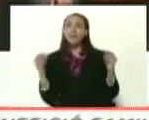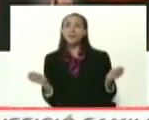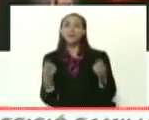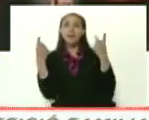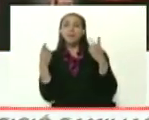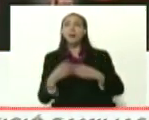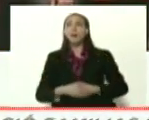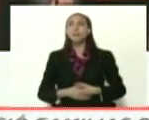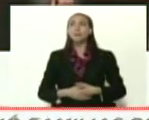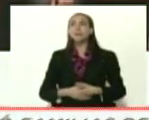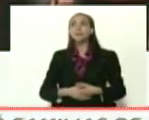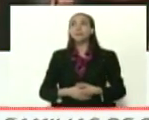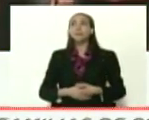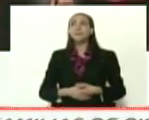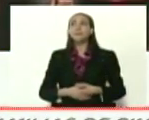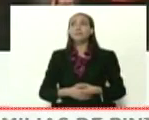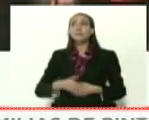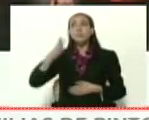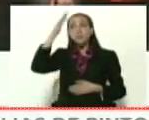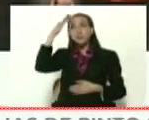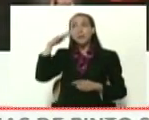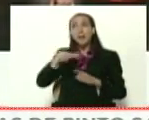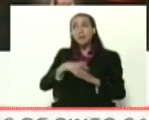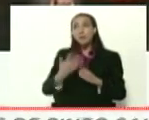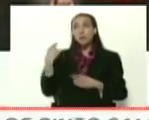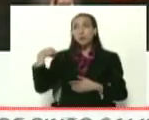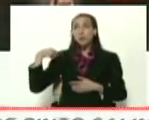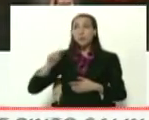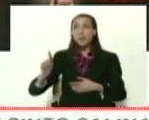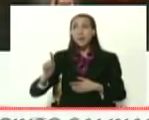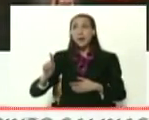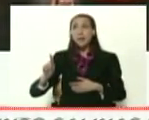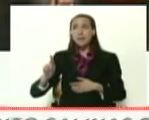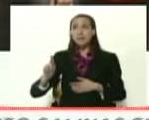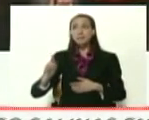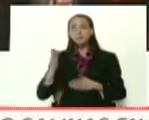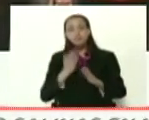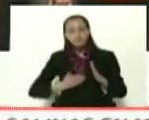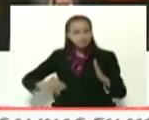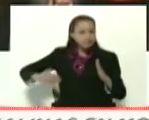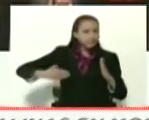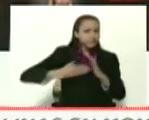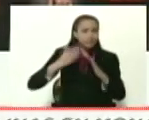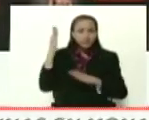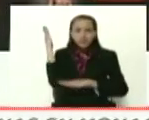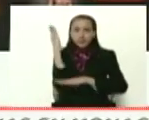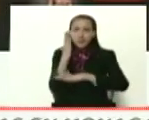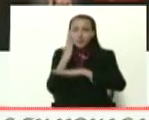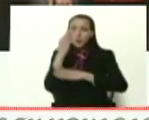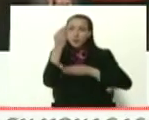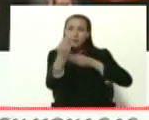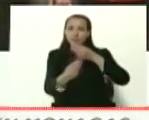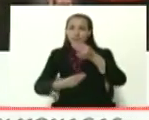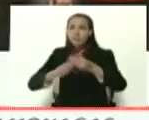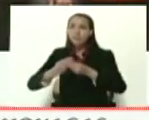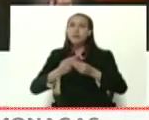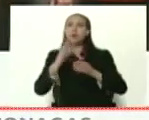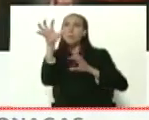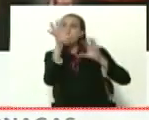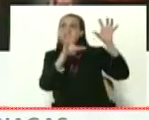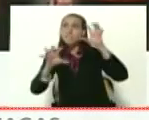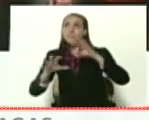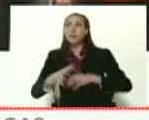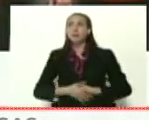pesar de las más severas, inhumanas y criminales sanciones. Recuerdo